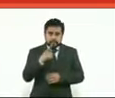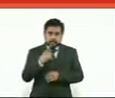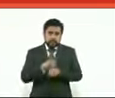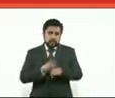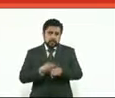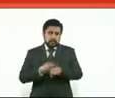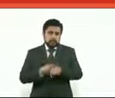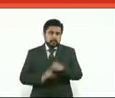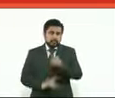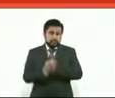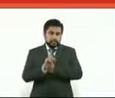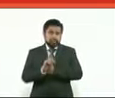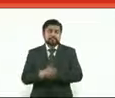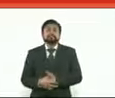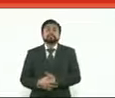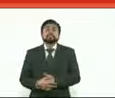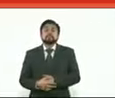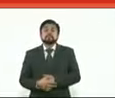Aquí está,